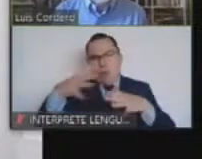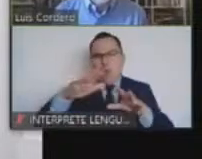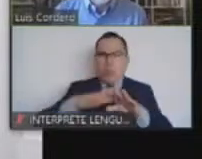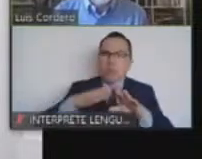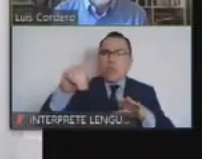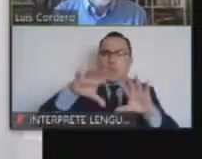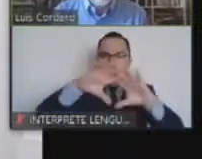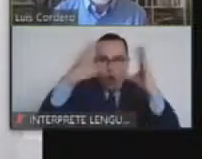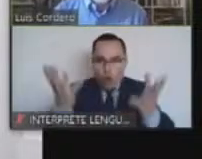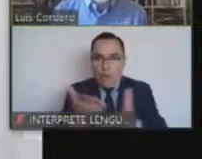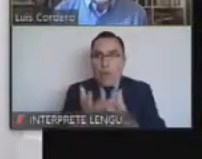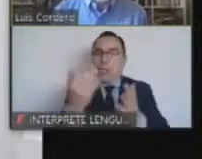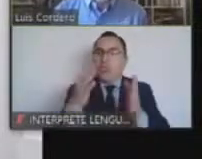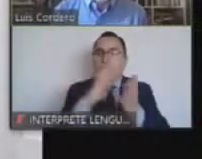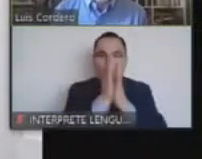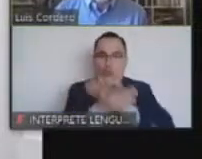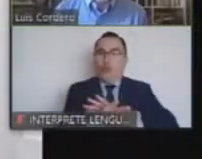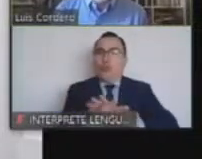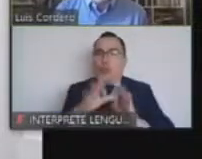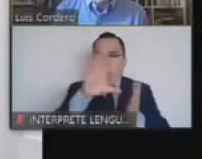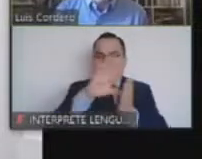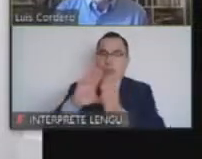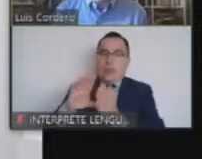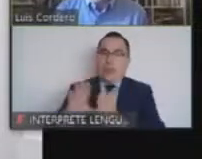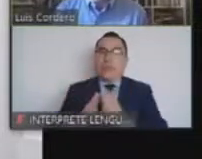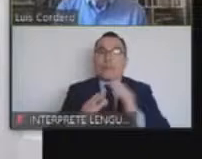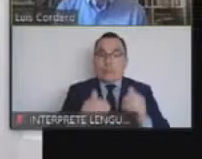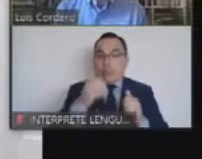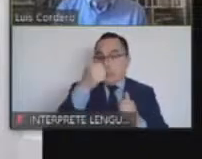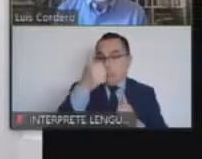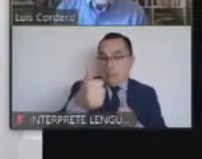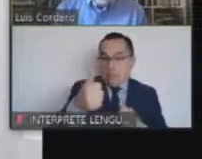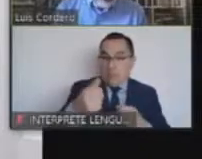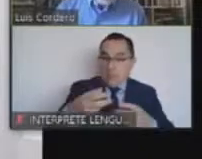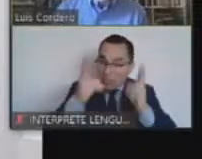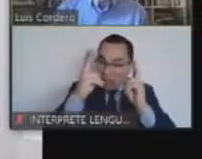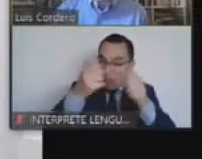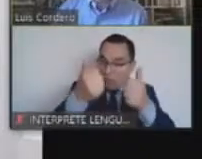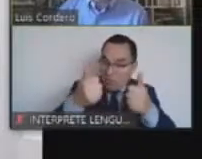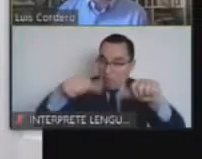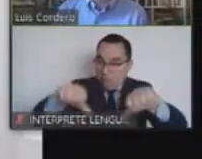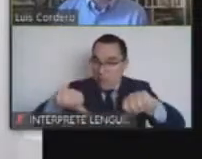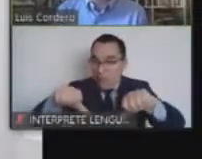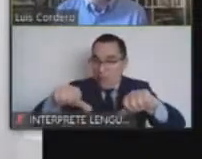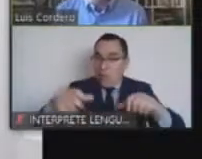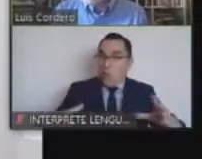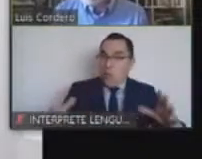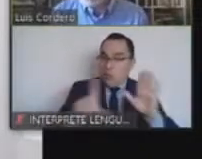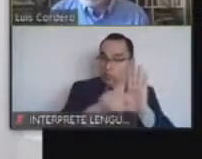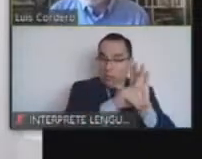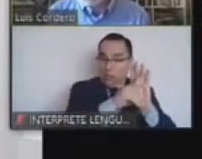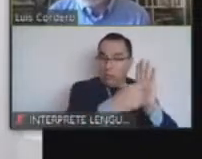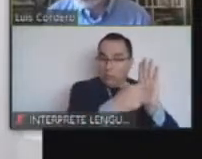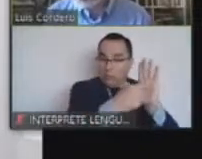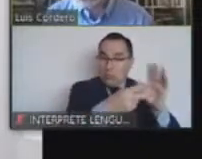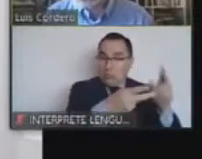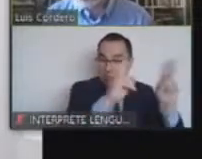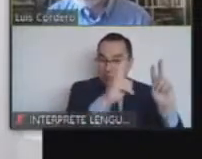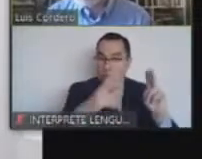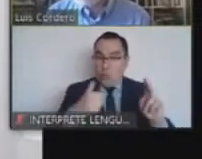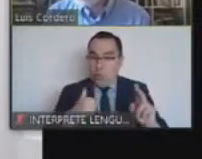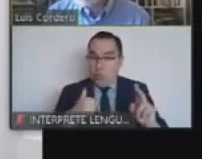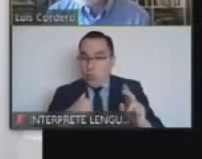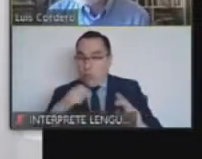global, ¿no?, de indicadores de Estado de Derecho o de adherencia al Estado de Derecho con el resto de los